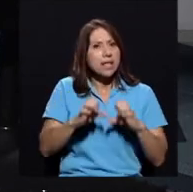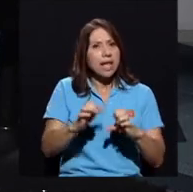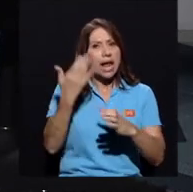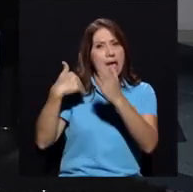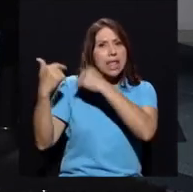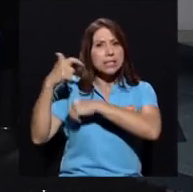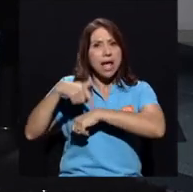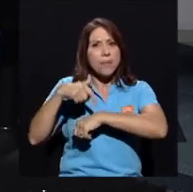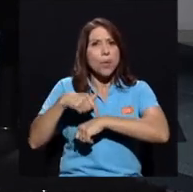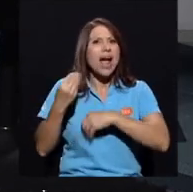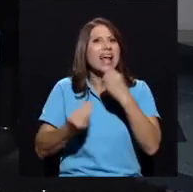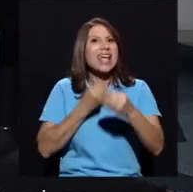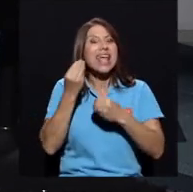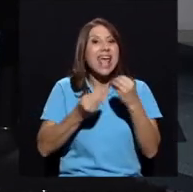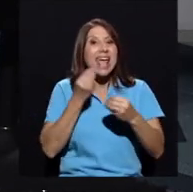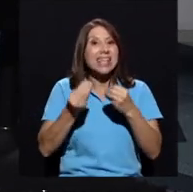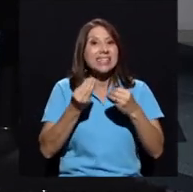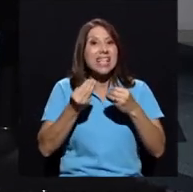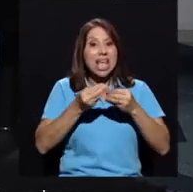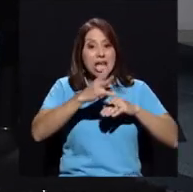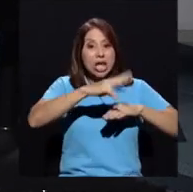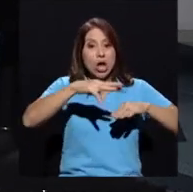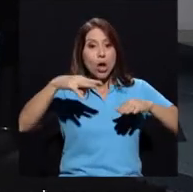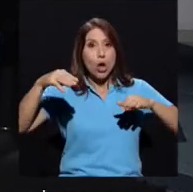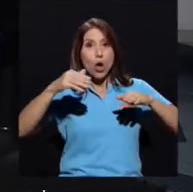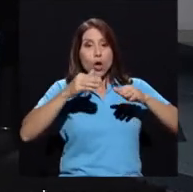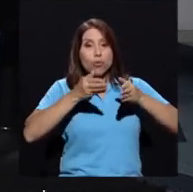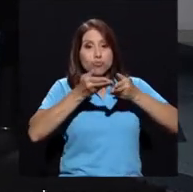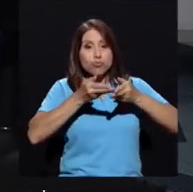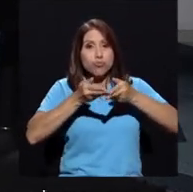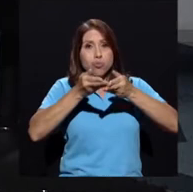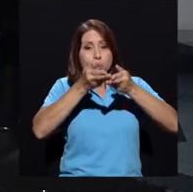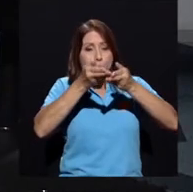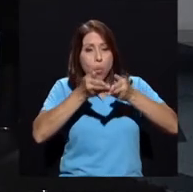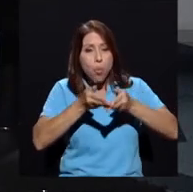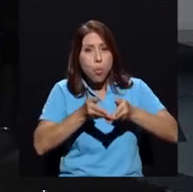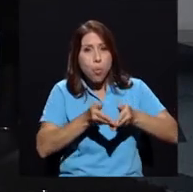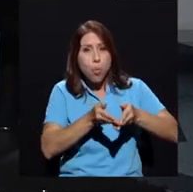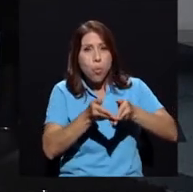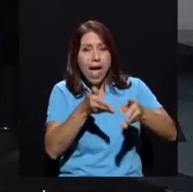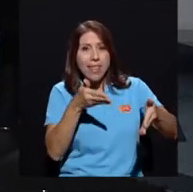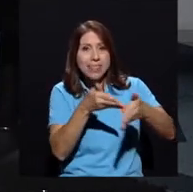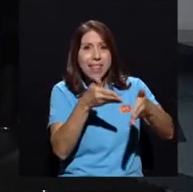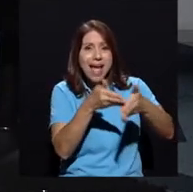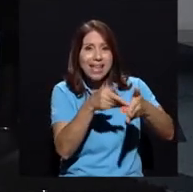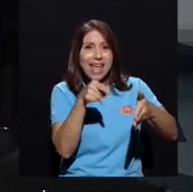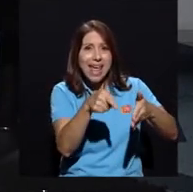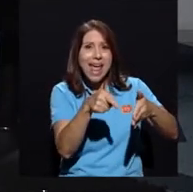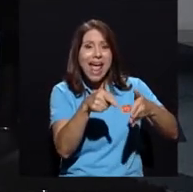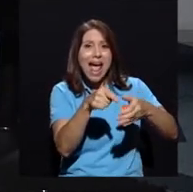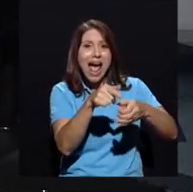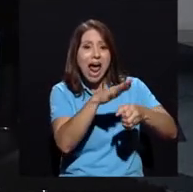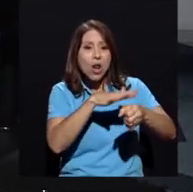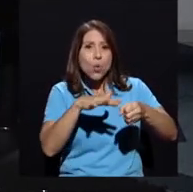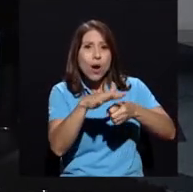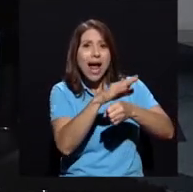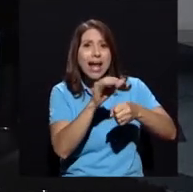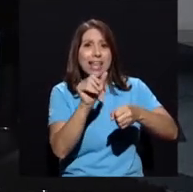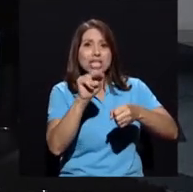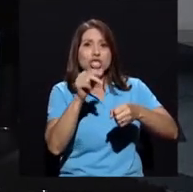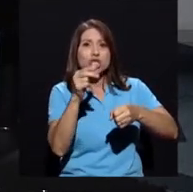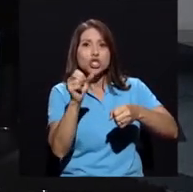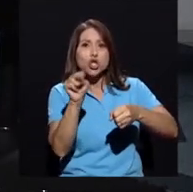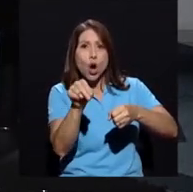el ataque anfibio a Inchon. Es un punto al intermedio. Hoy Inchon está el aeropuerto